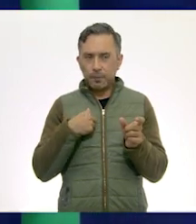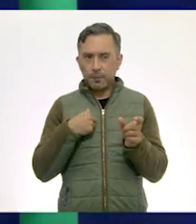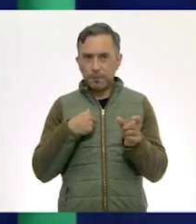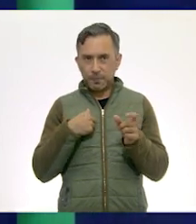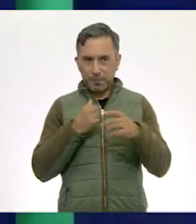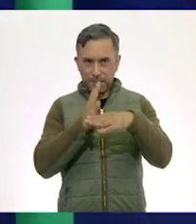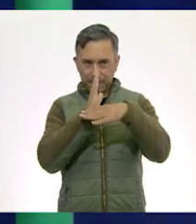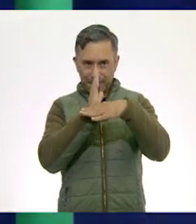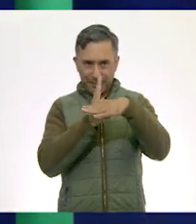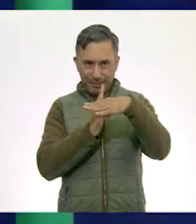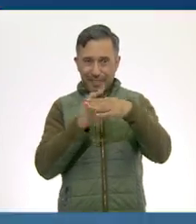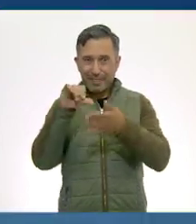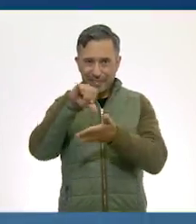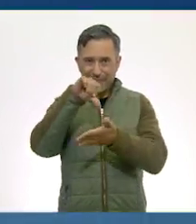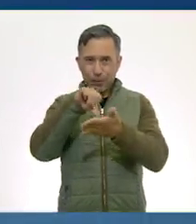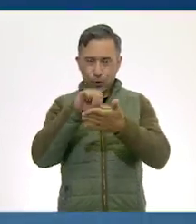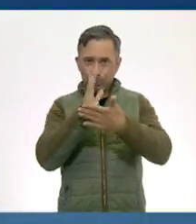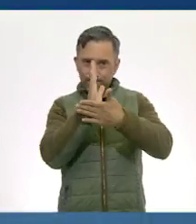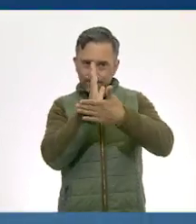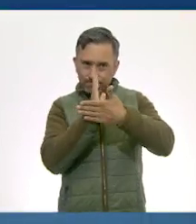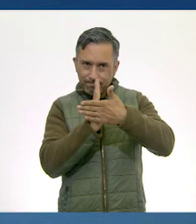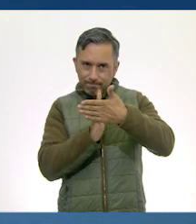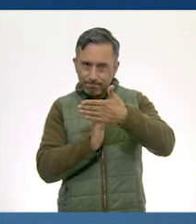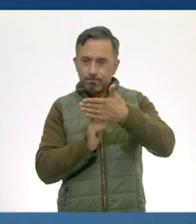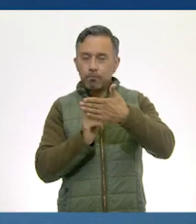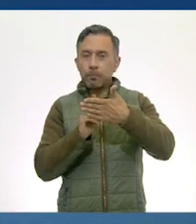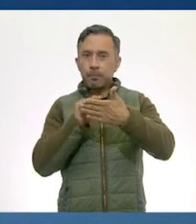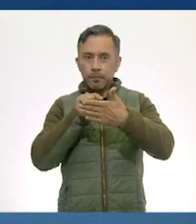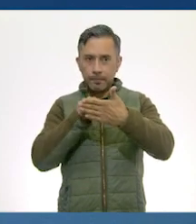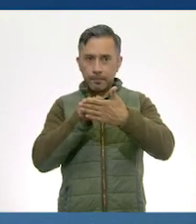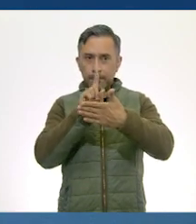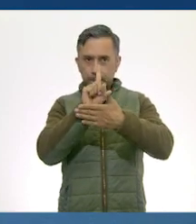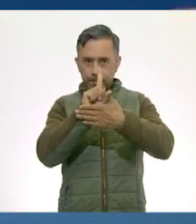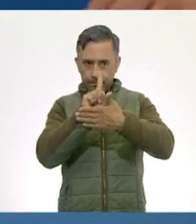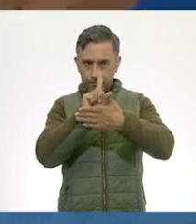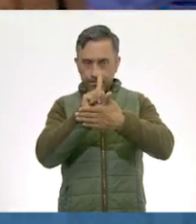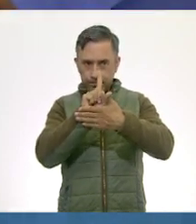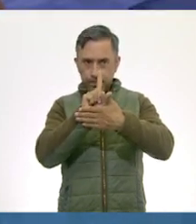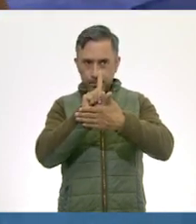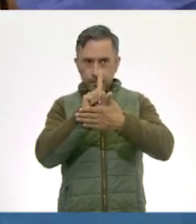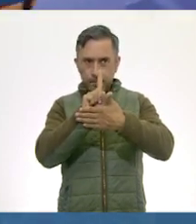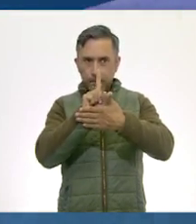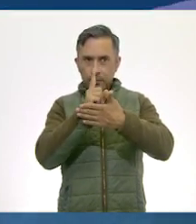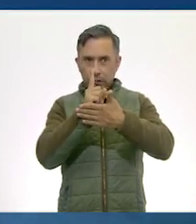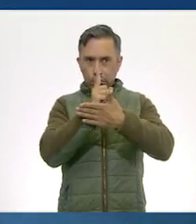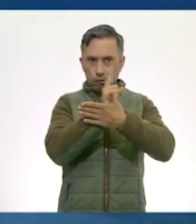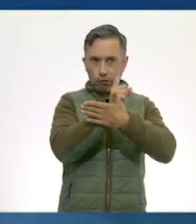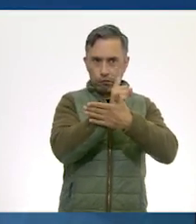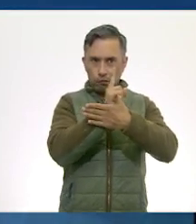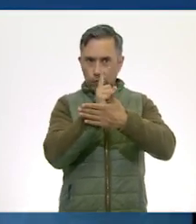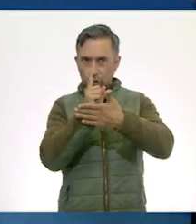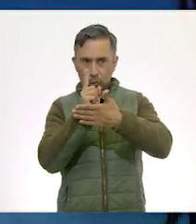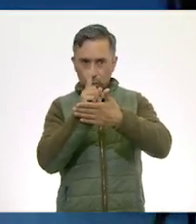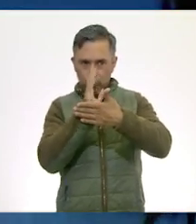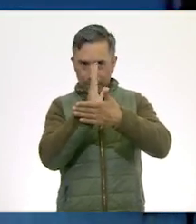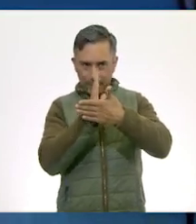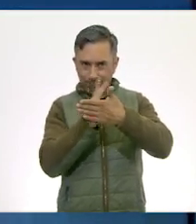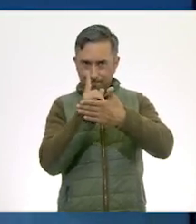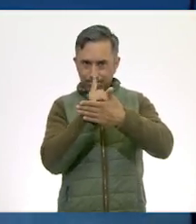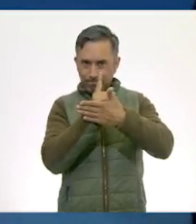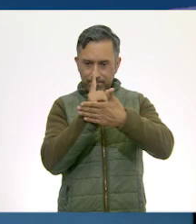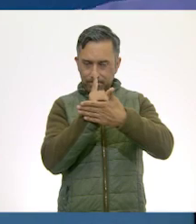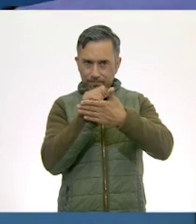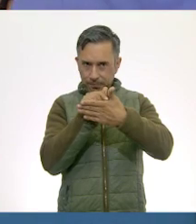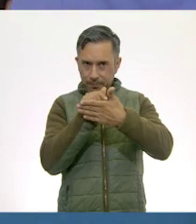centro el origen. Ok. Sí, Ajá. perfecto. Y lo voy a alinear con el vértice. ¿De